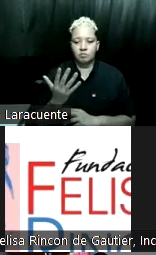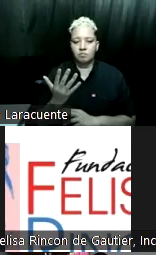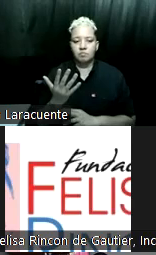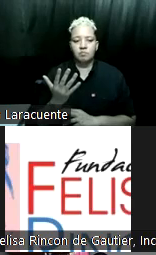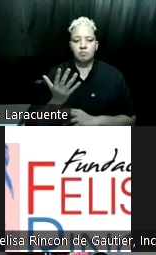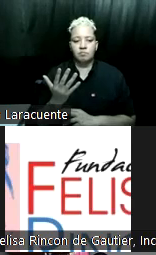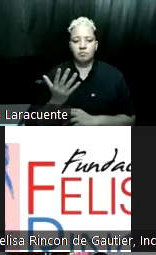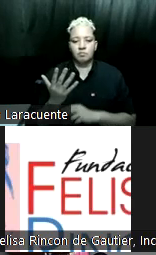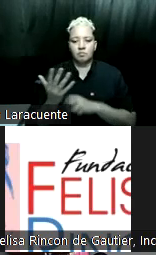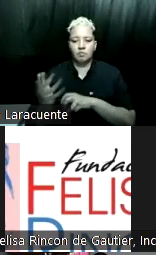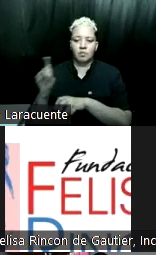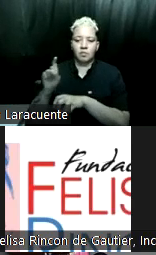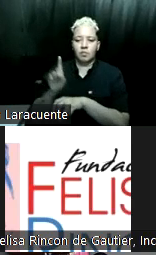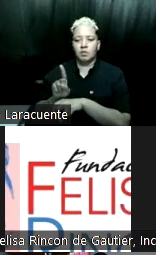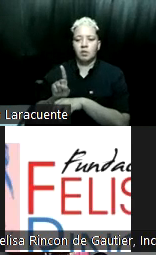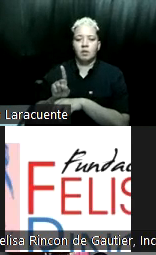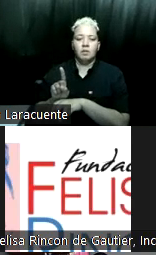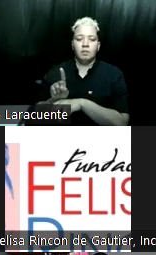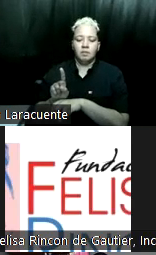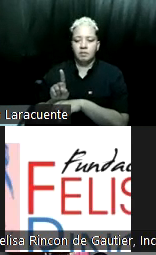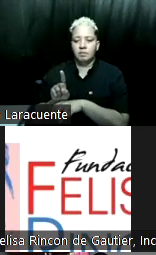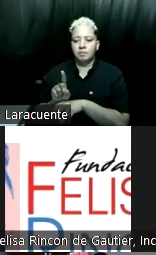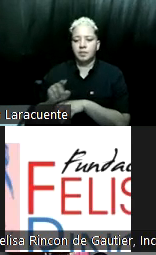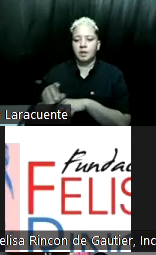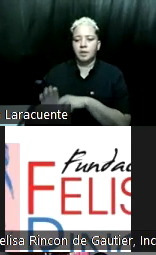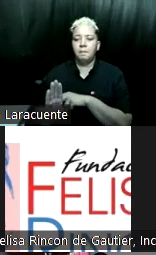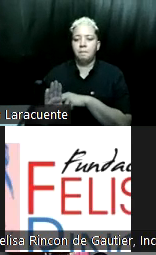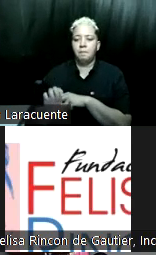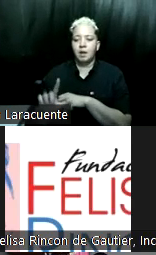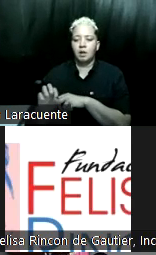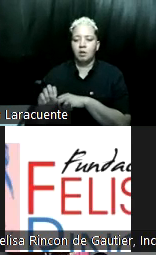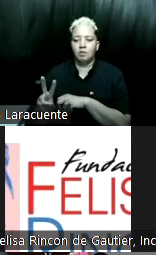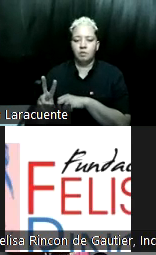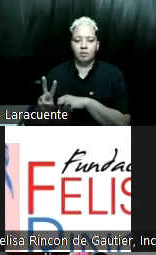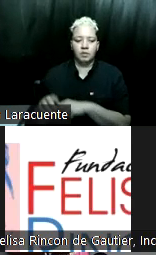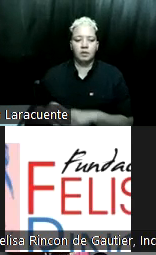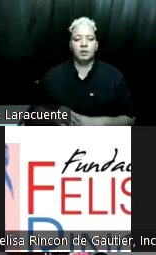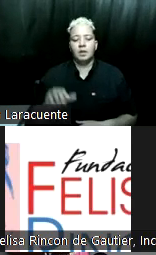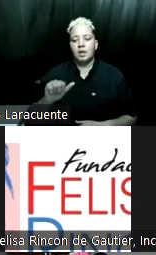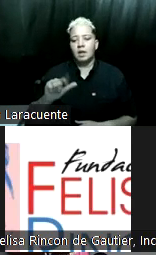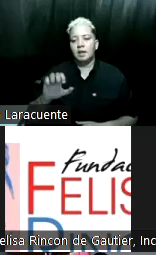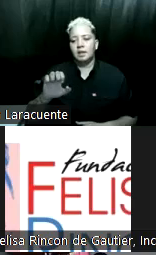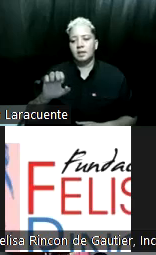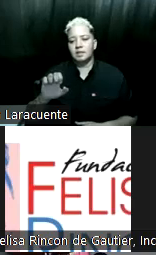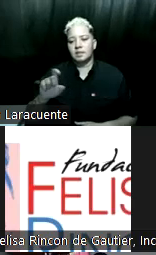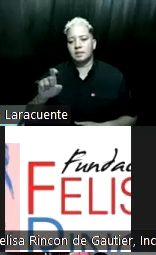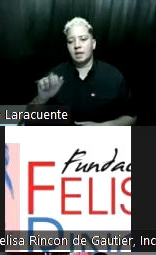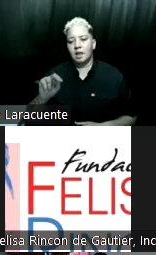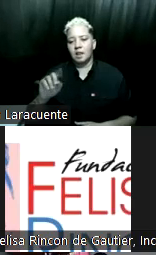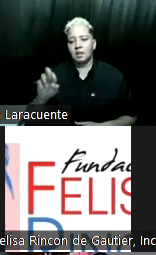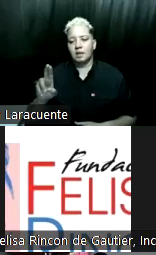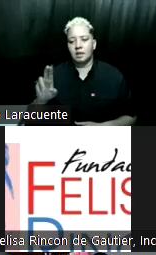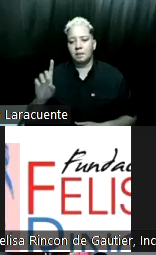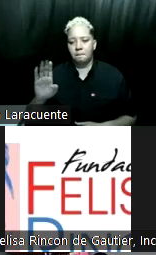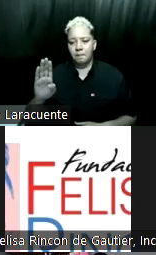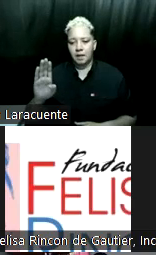detrás de Belov, el número 10. Alexander Belov es el 14, el que